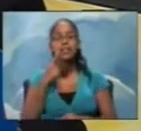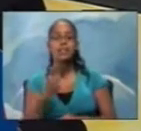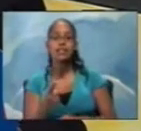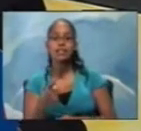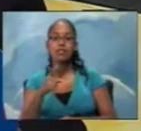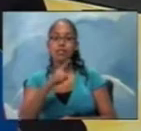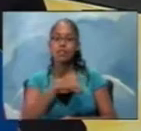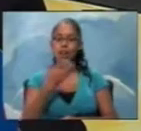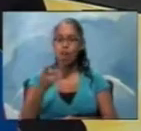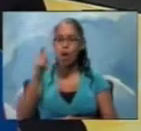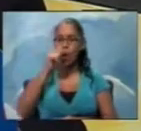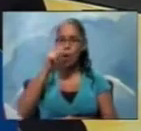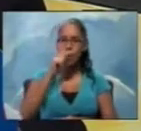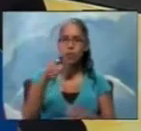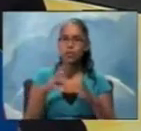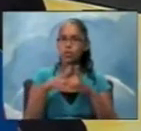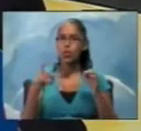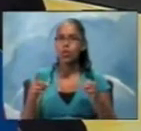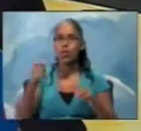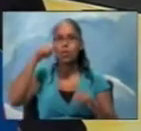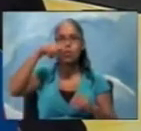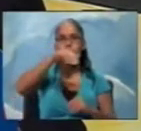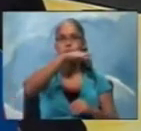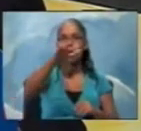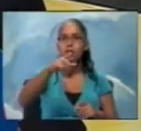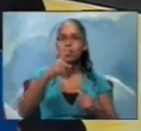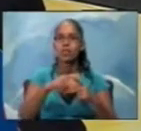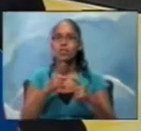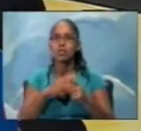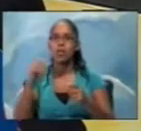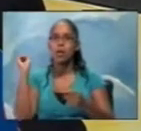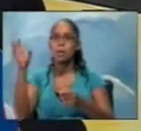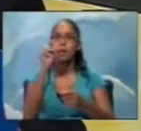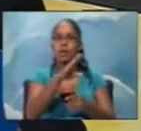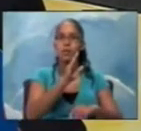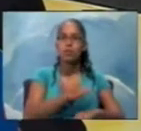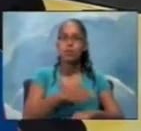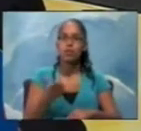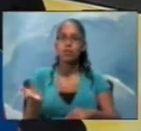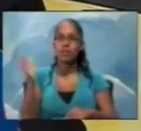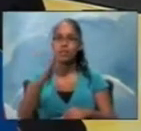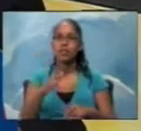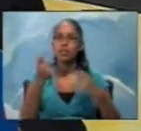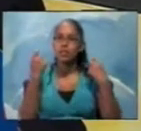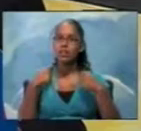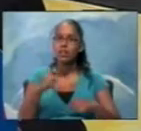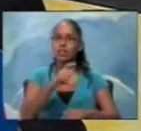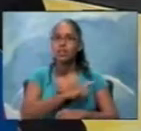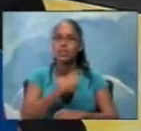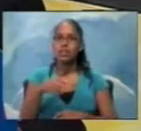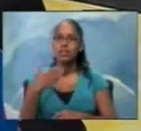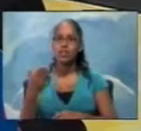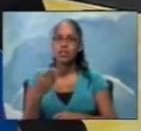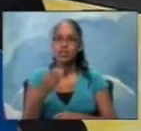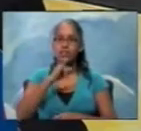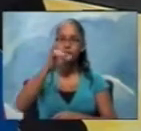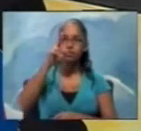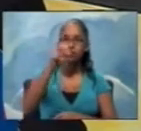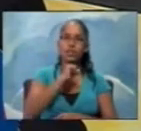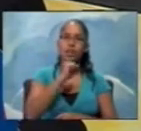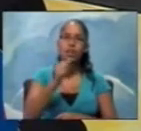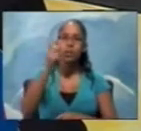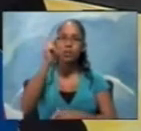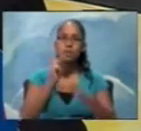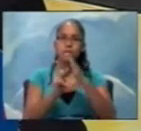de los hombres, todo el pueblo nos apedreará, porque están persuadidos de que Juan era profeta.